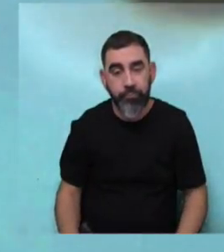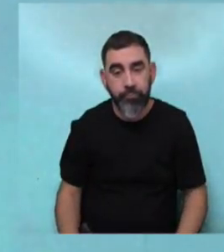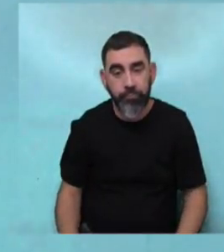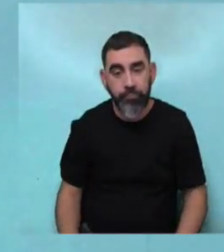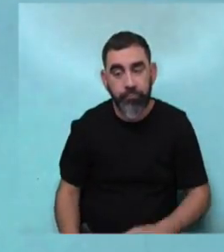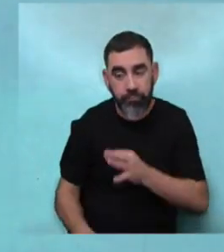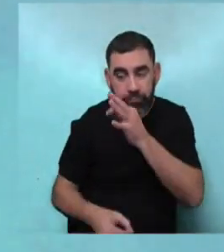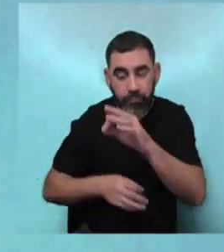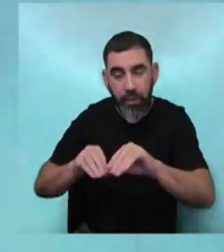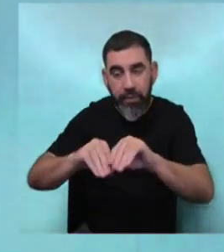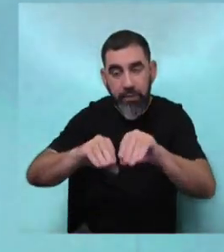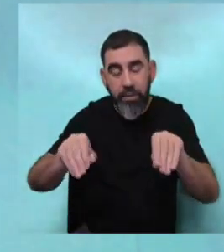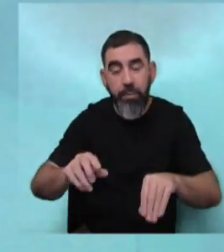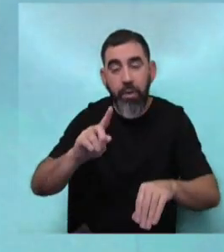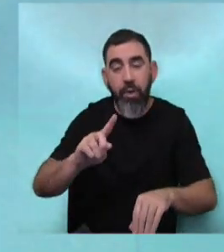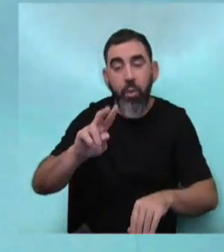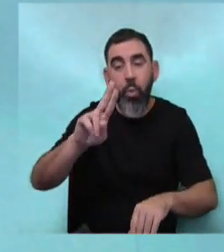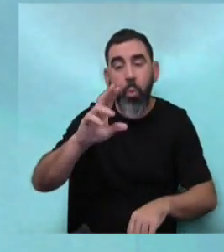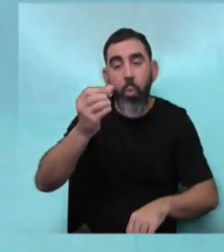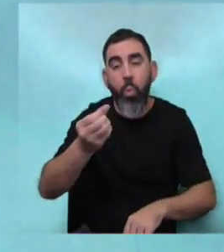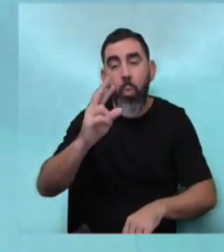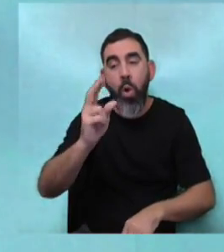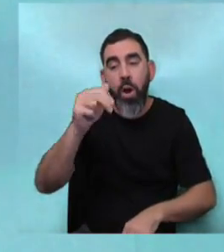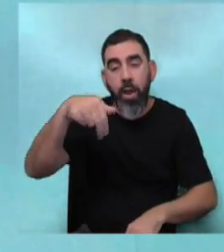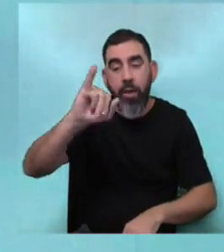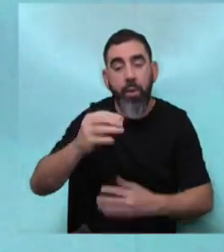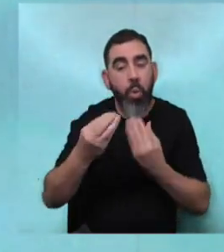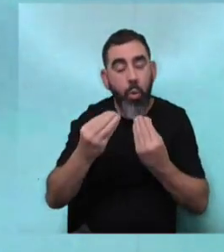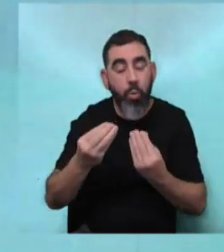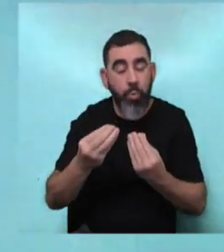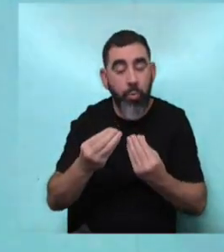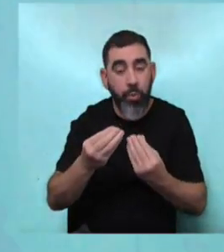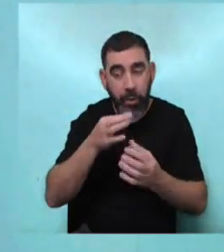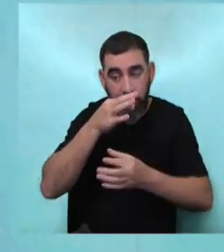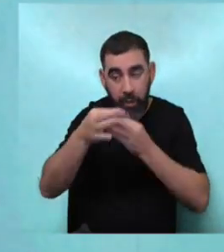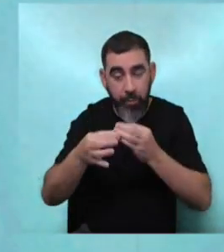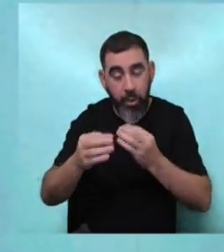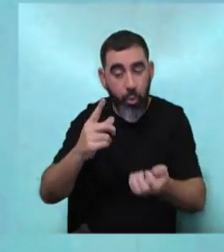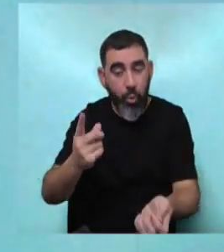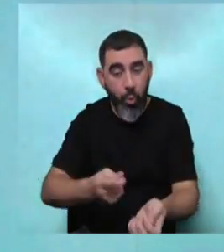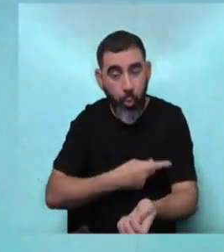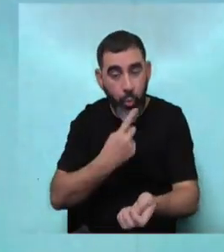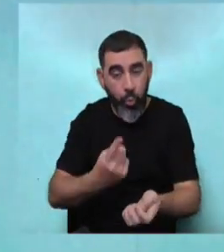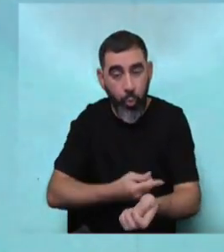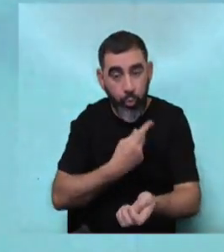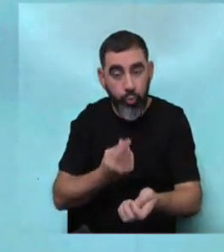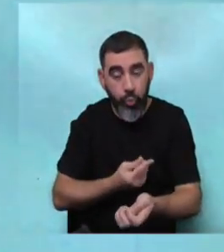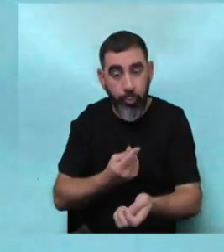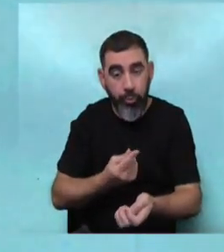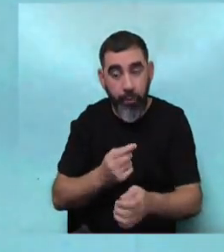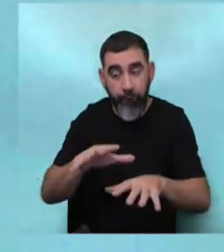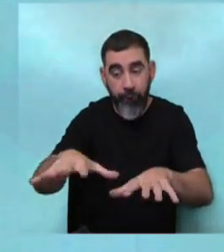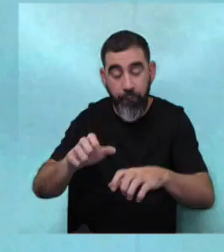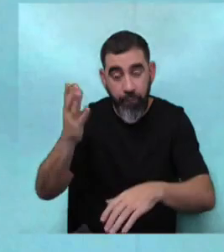la cerámica guaraní y cómo su presencia habla de hábitos de quienes vivían